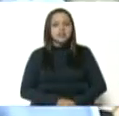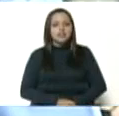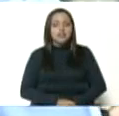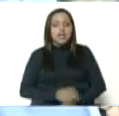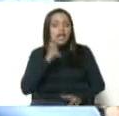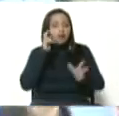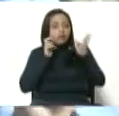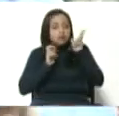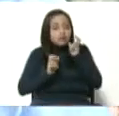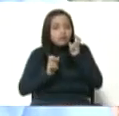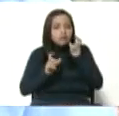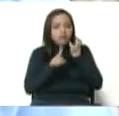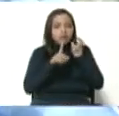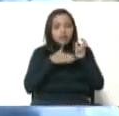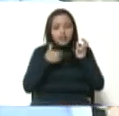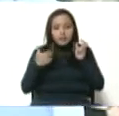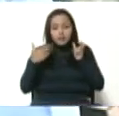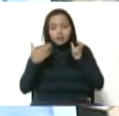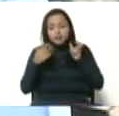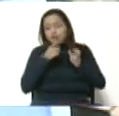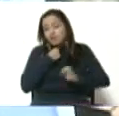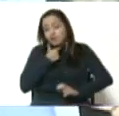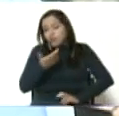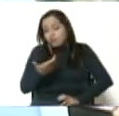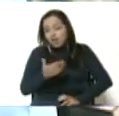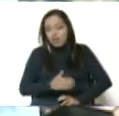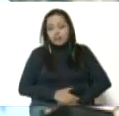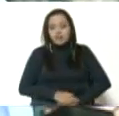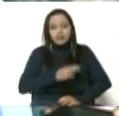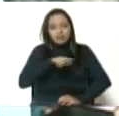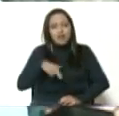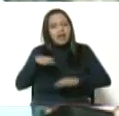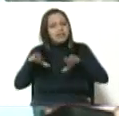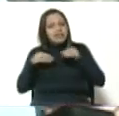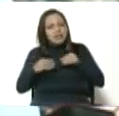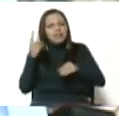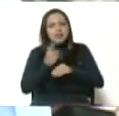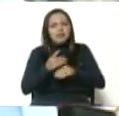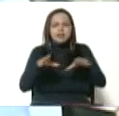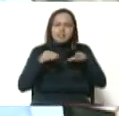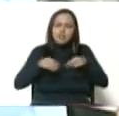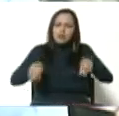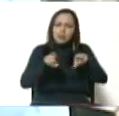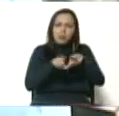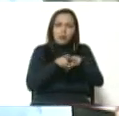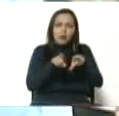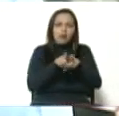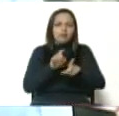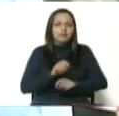queremos oír o las críticas que no nos gustan. Y lo aceptamos y lo debemos admitir de esa manera. Ahora,